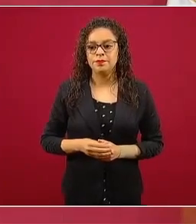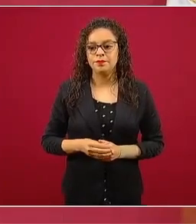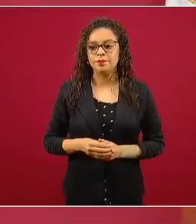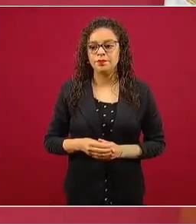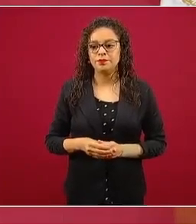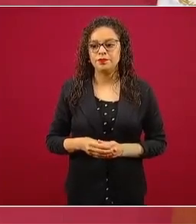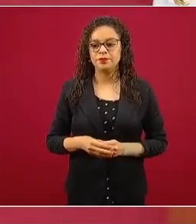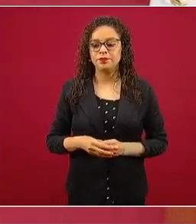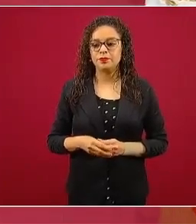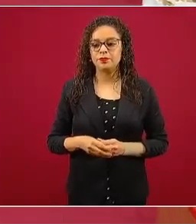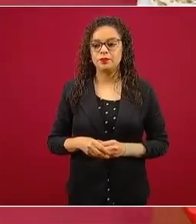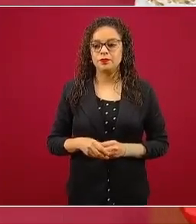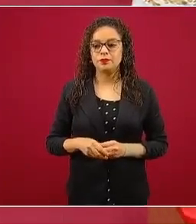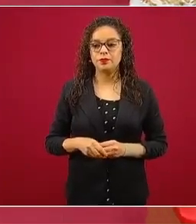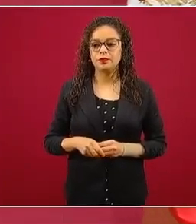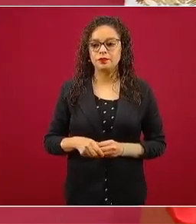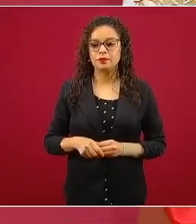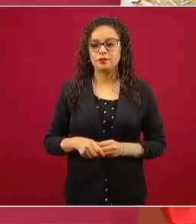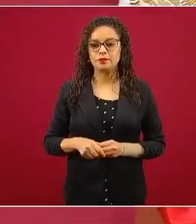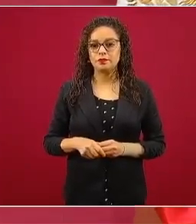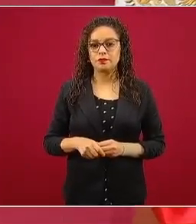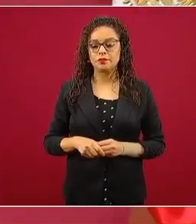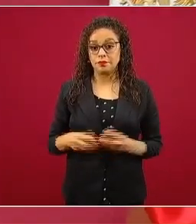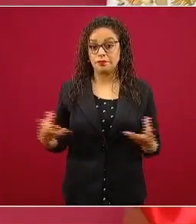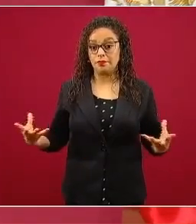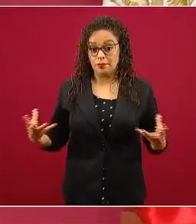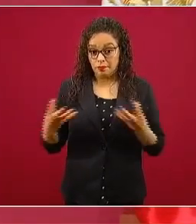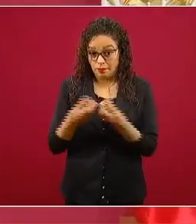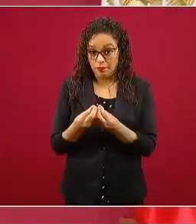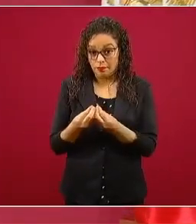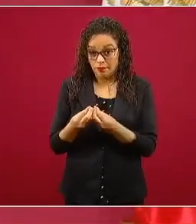y se está haciendo un trabajo